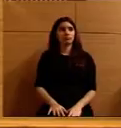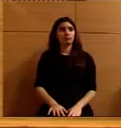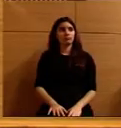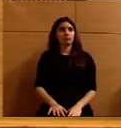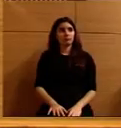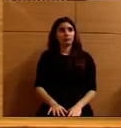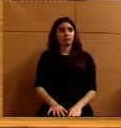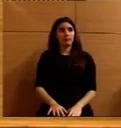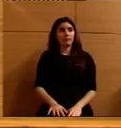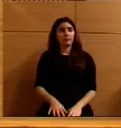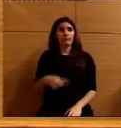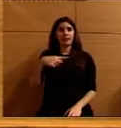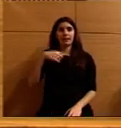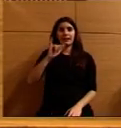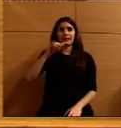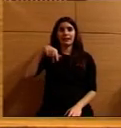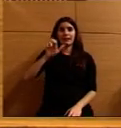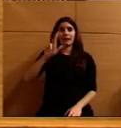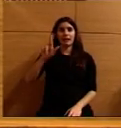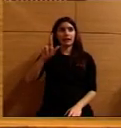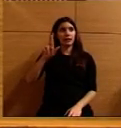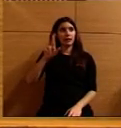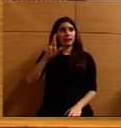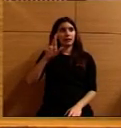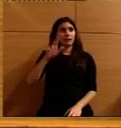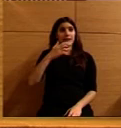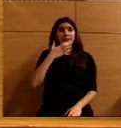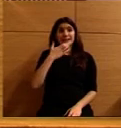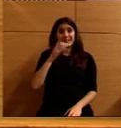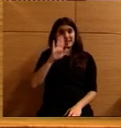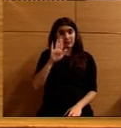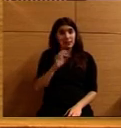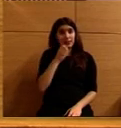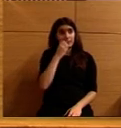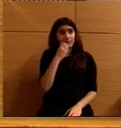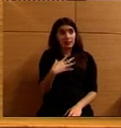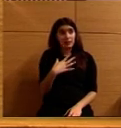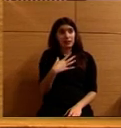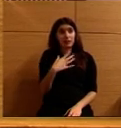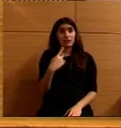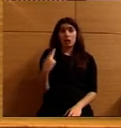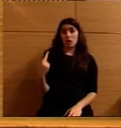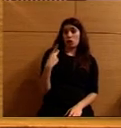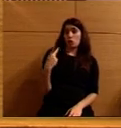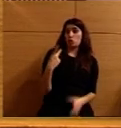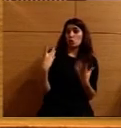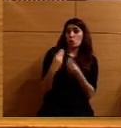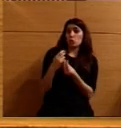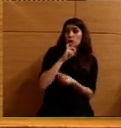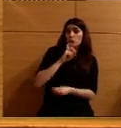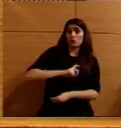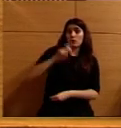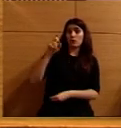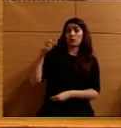Molt bé. Señor Giner, creo que si le parece bien, fundamos una asociación usted y yo.